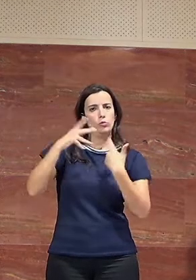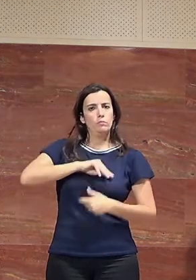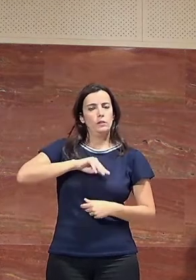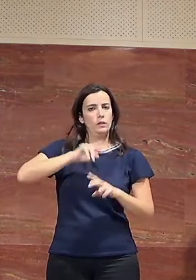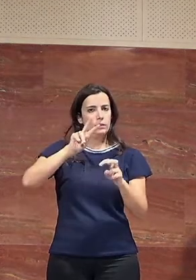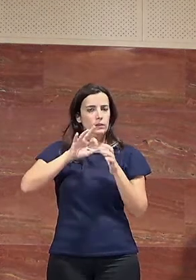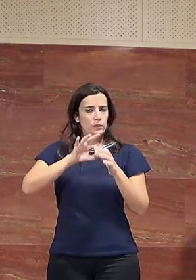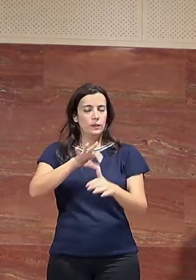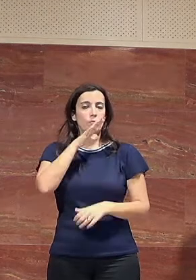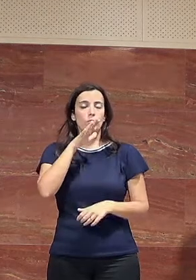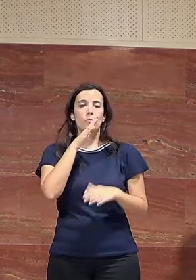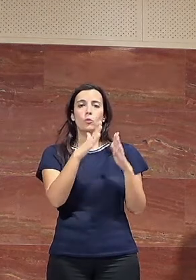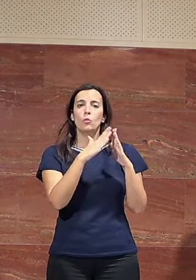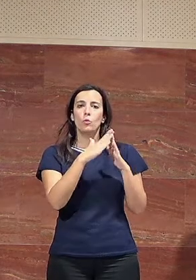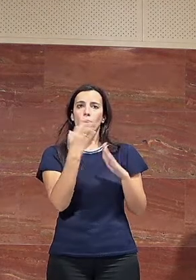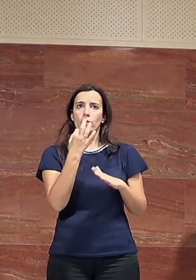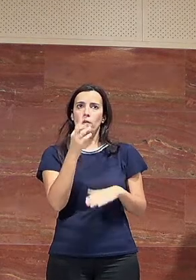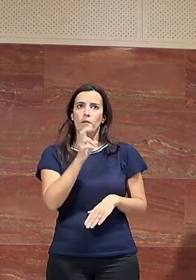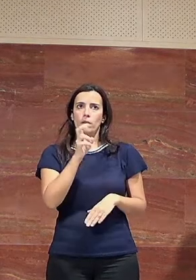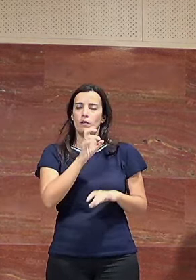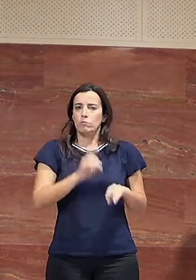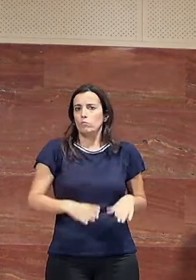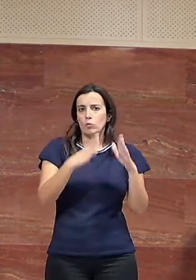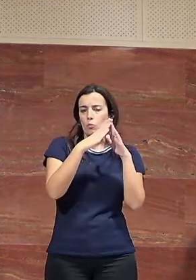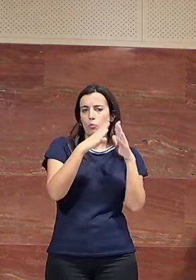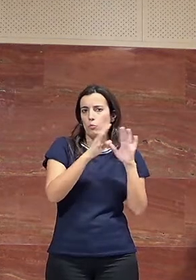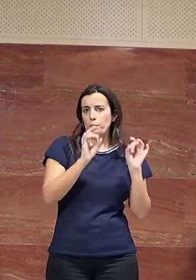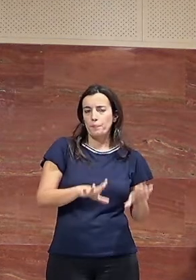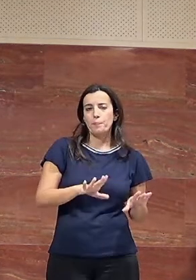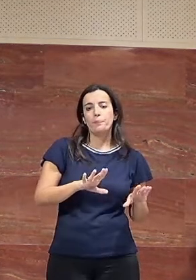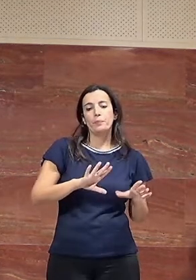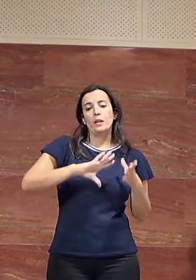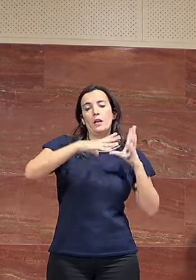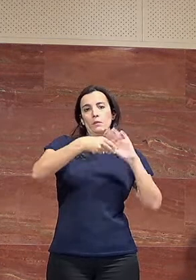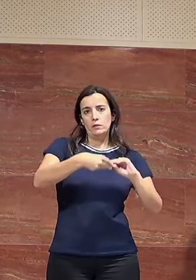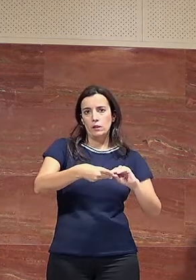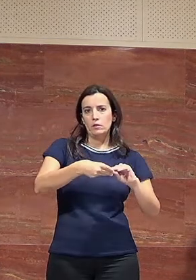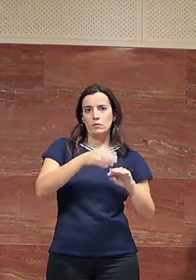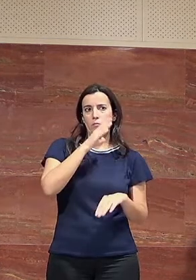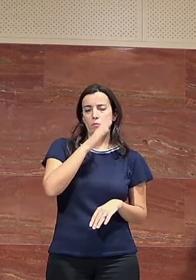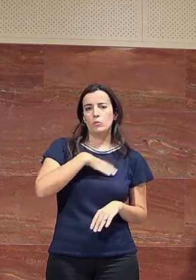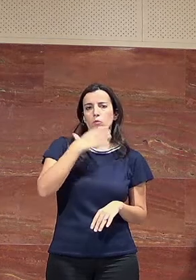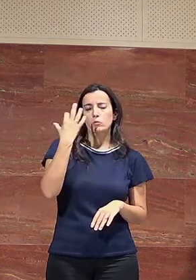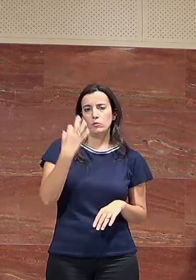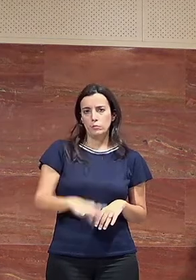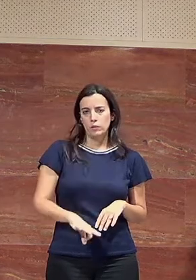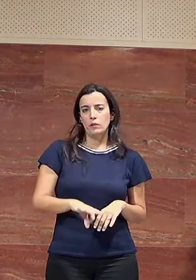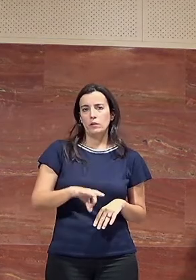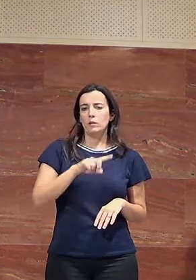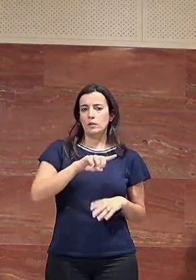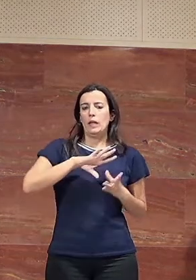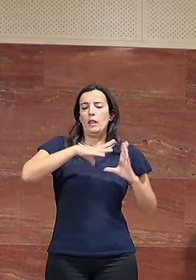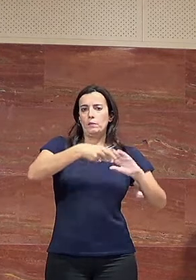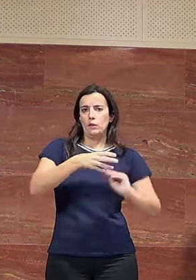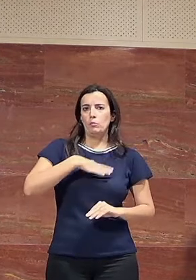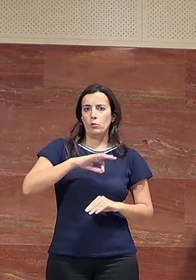porque el hogar tiene que seguir pareciendo un hogar, y le llamamos adaptado porque es capaz de ser adaptable